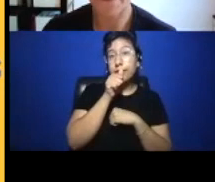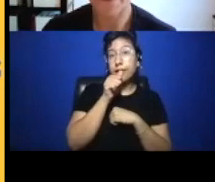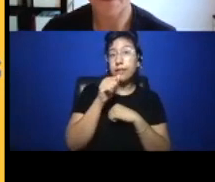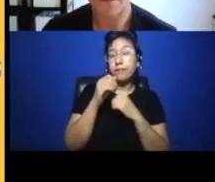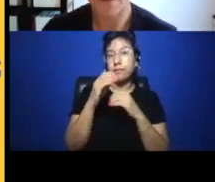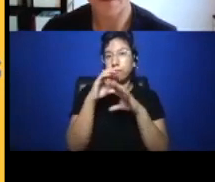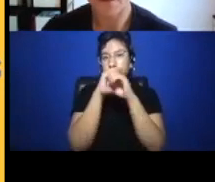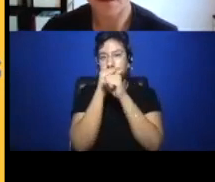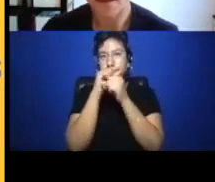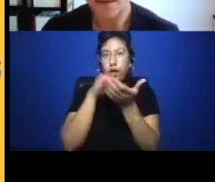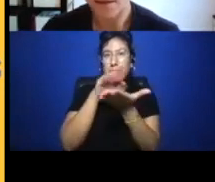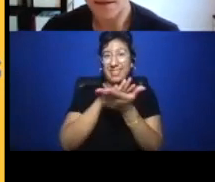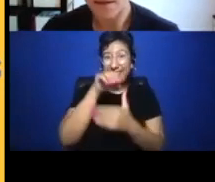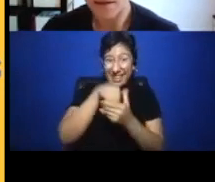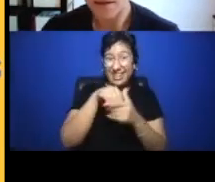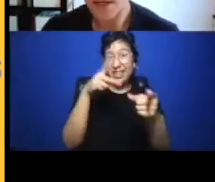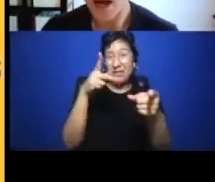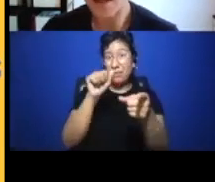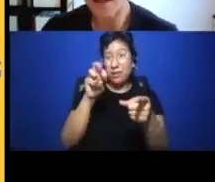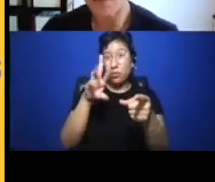de contraseñas?